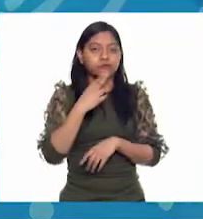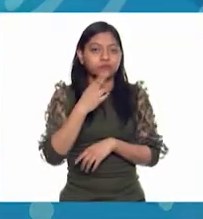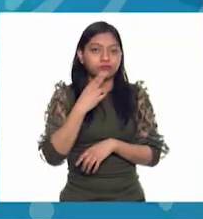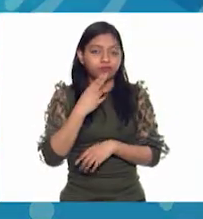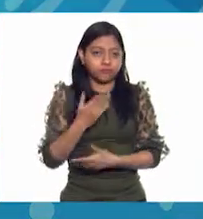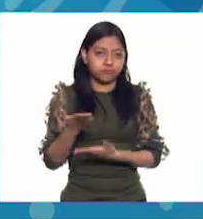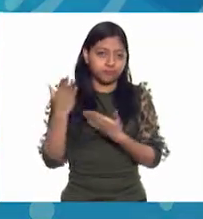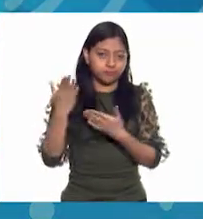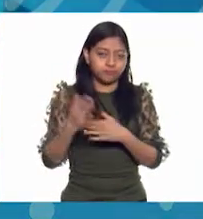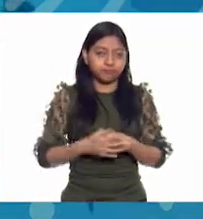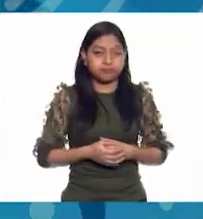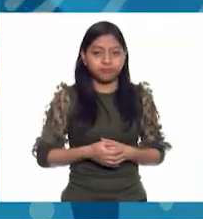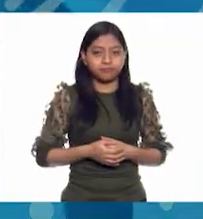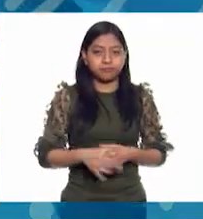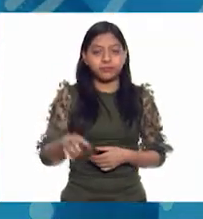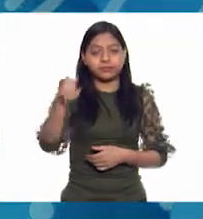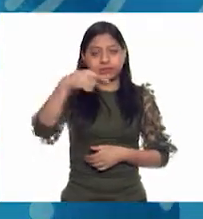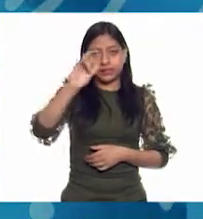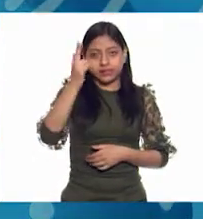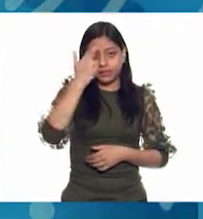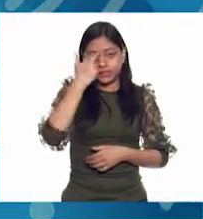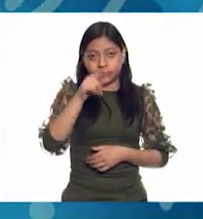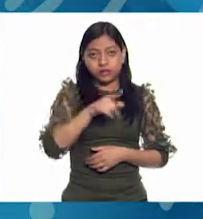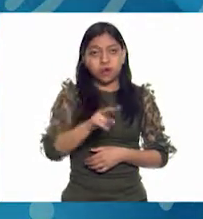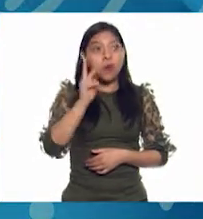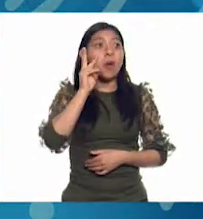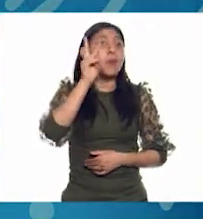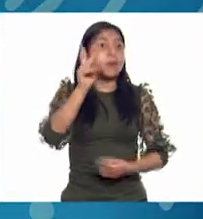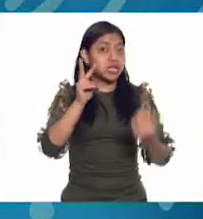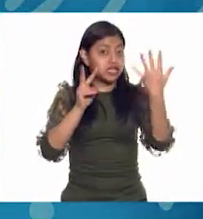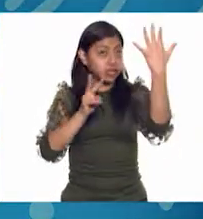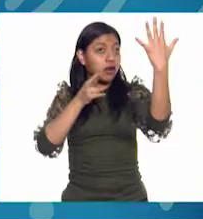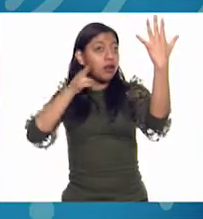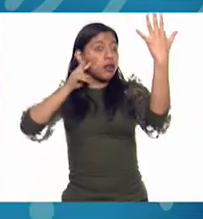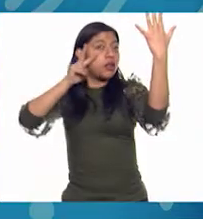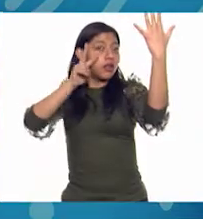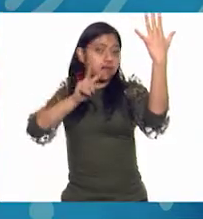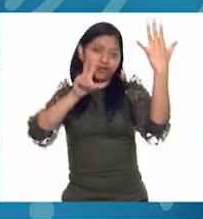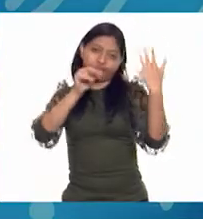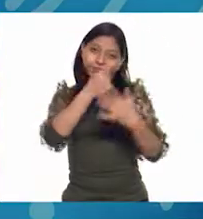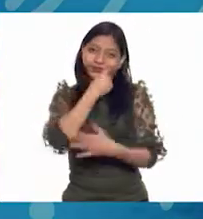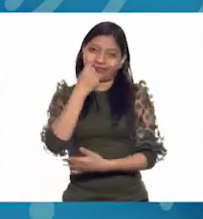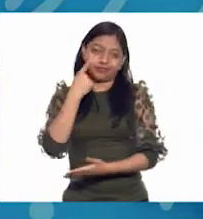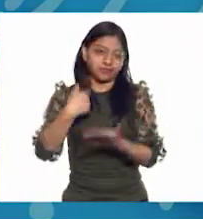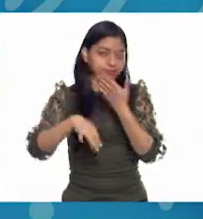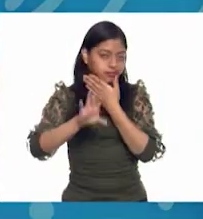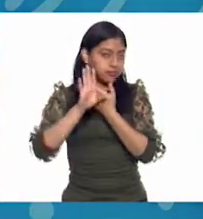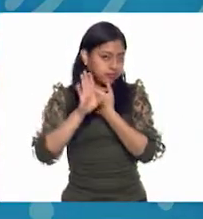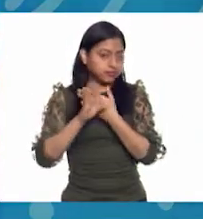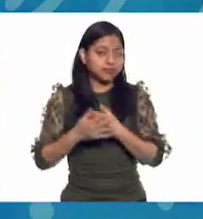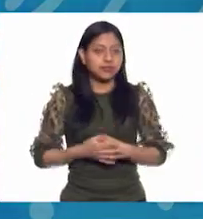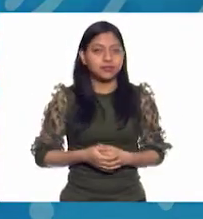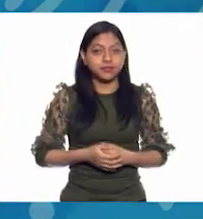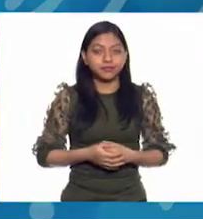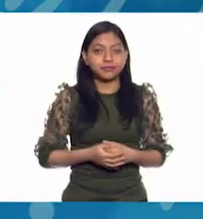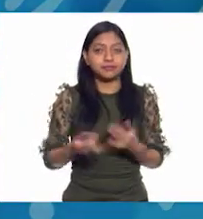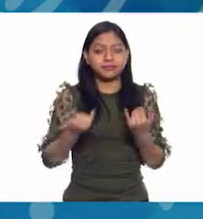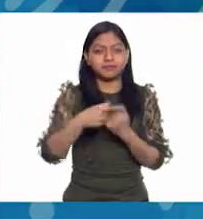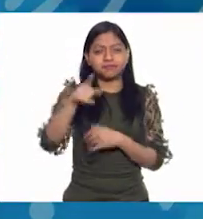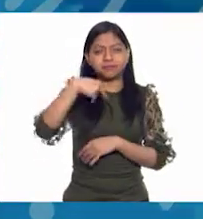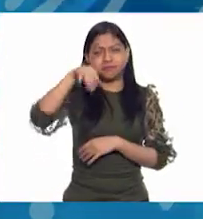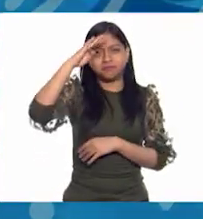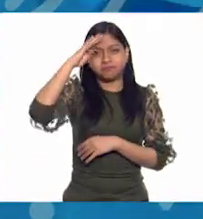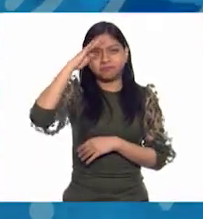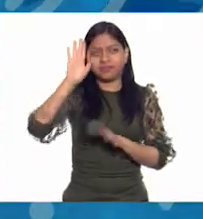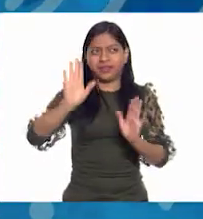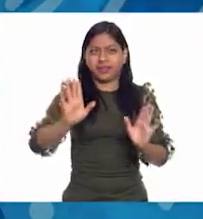¿no? Quiero recordar que nunca hay que mirar al sol a simple vista porque nos puede hacer daño a la retina. Incluso ustedes pensarán, bueno, pero en